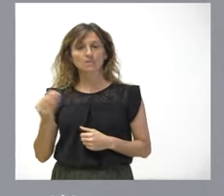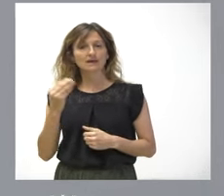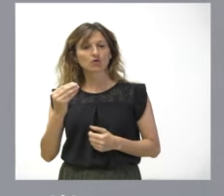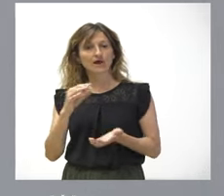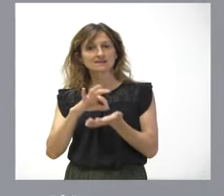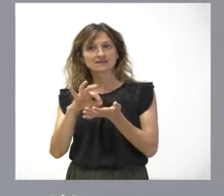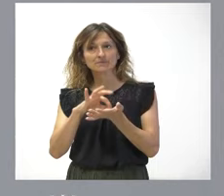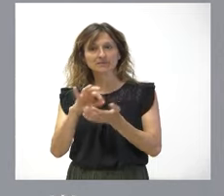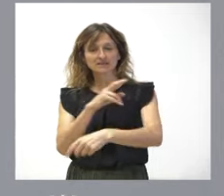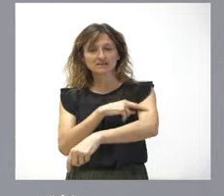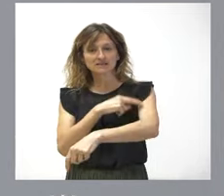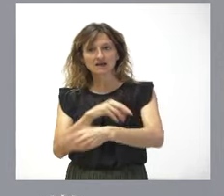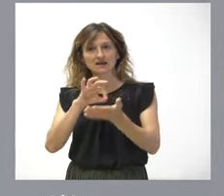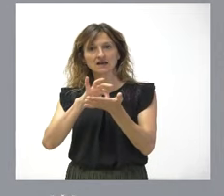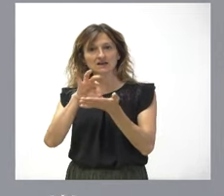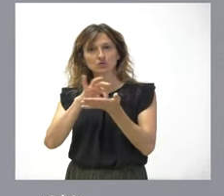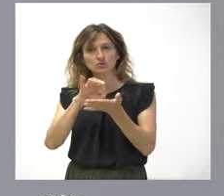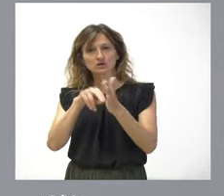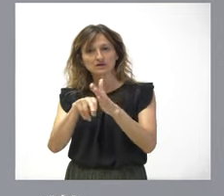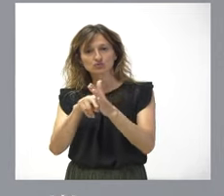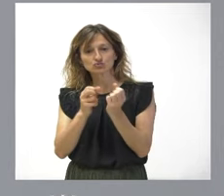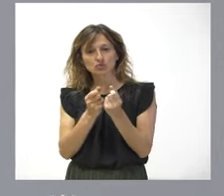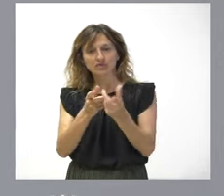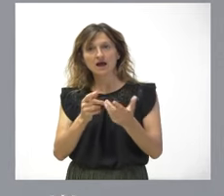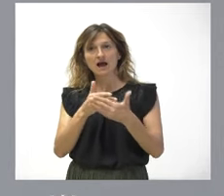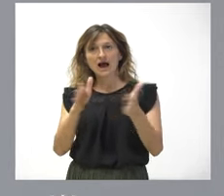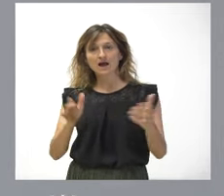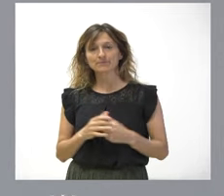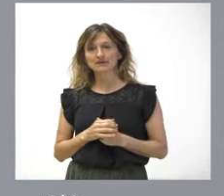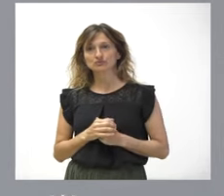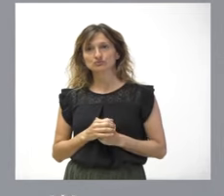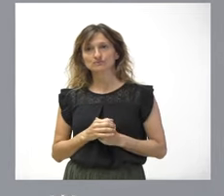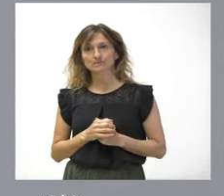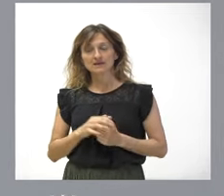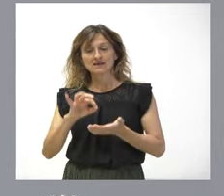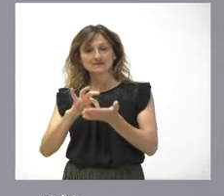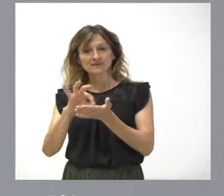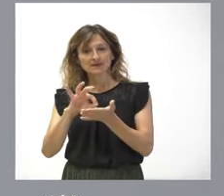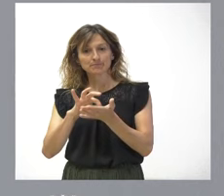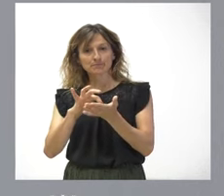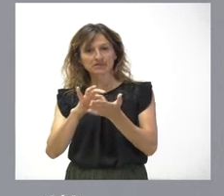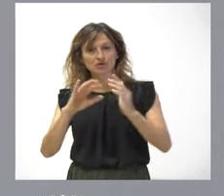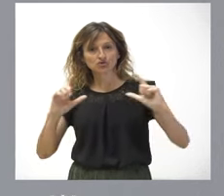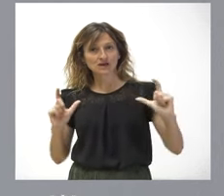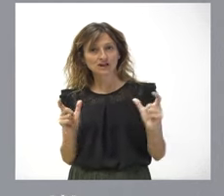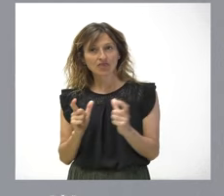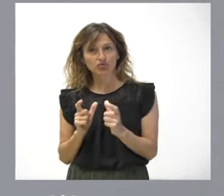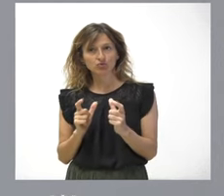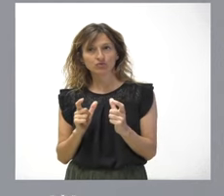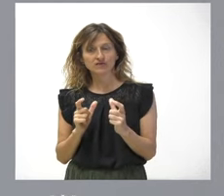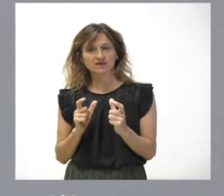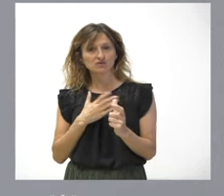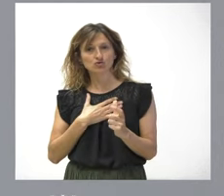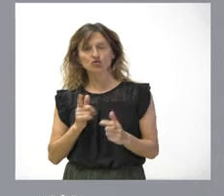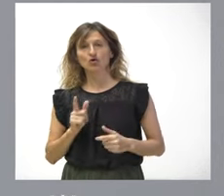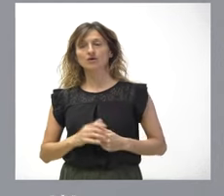una adecuada distribución de losos recursos escasos siempre estamos abiertos para reducir los servicios que se prestan en el mundo rural no es nuestra idea